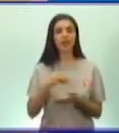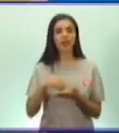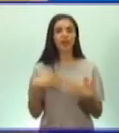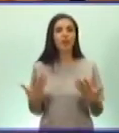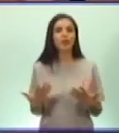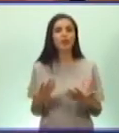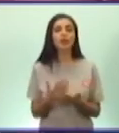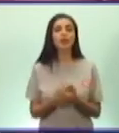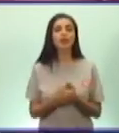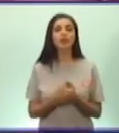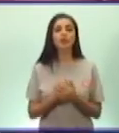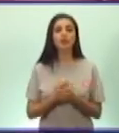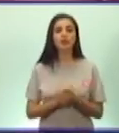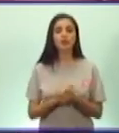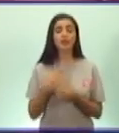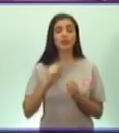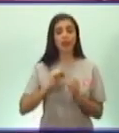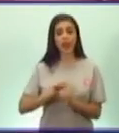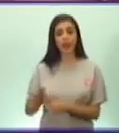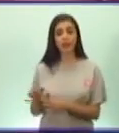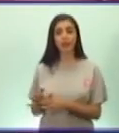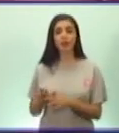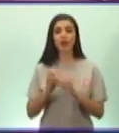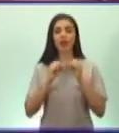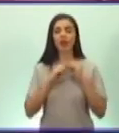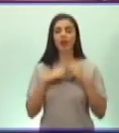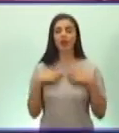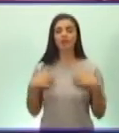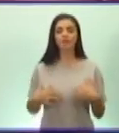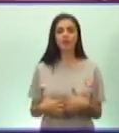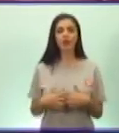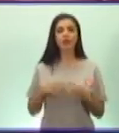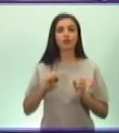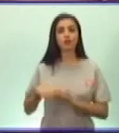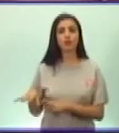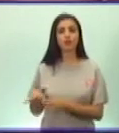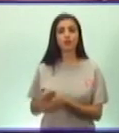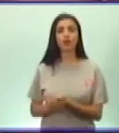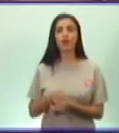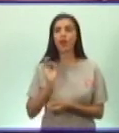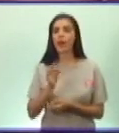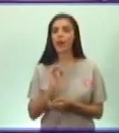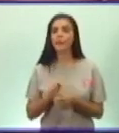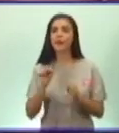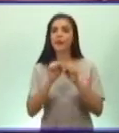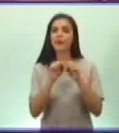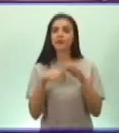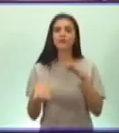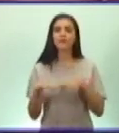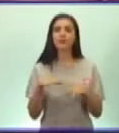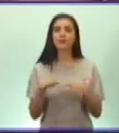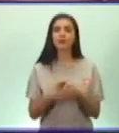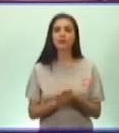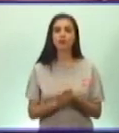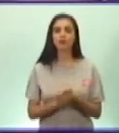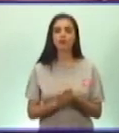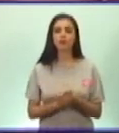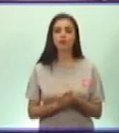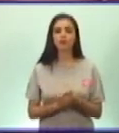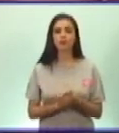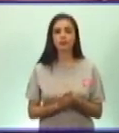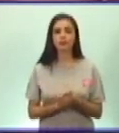que hay que desechar? Si las elimina el espacio extracelular, es casi la misma situación. Todo andará hasta que se produzca